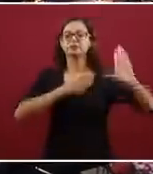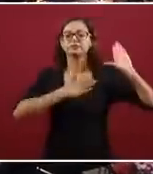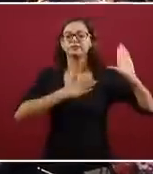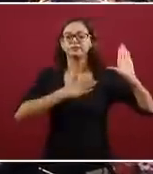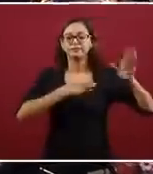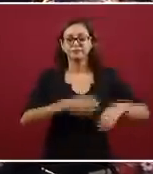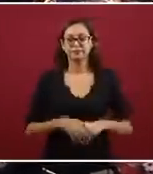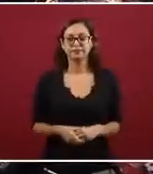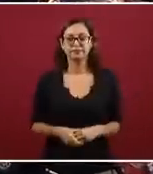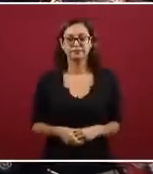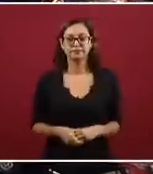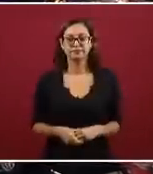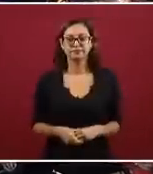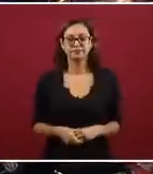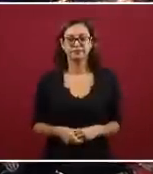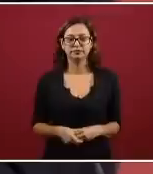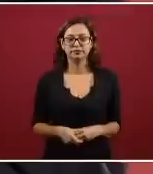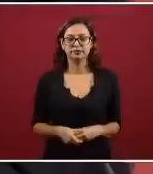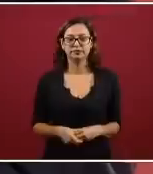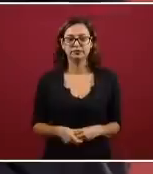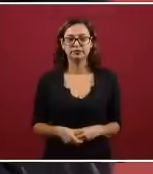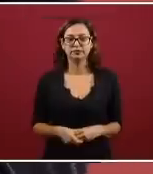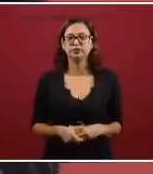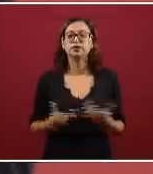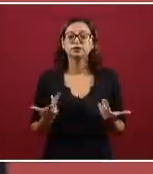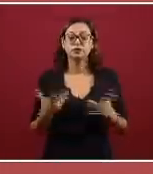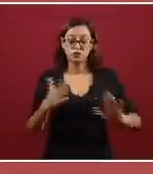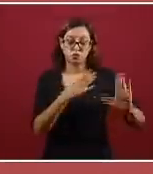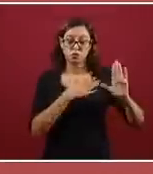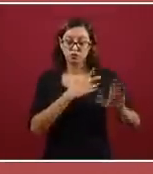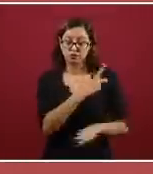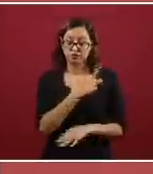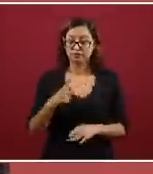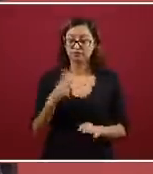compromiso. Y los compromisos se cumplen.